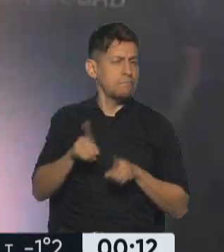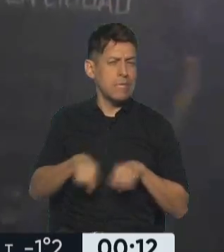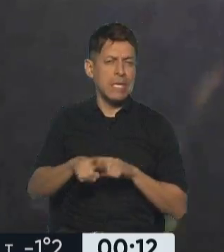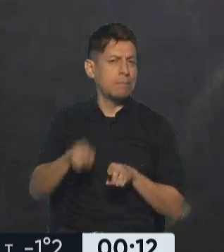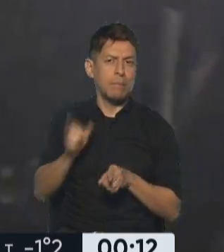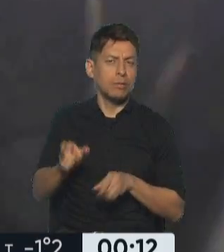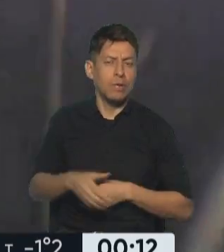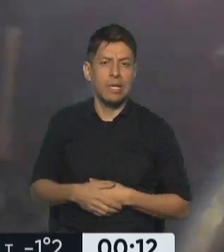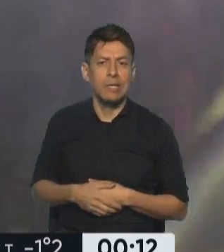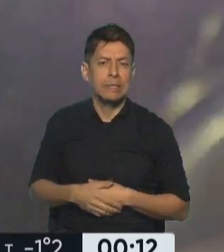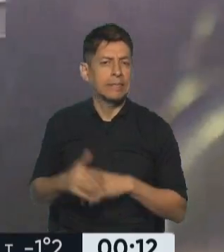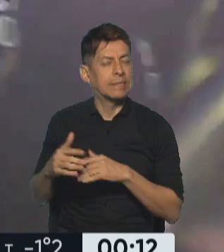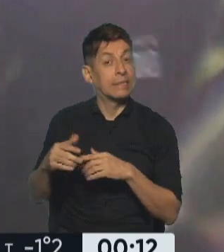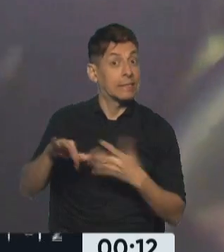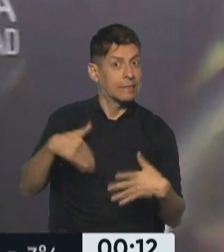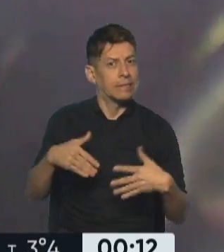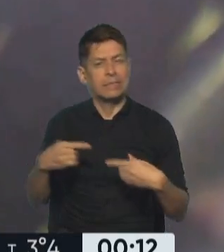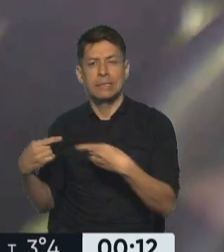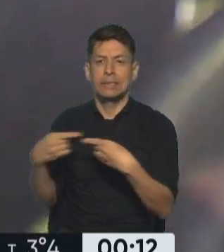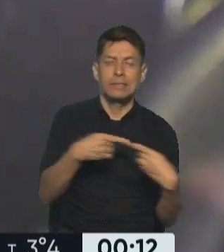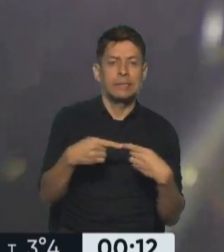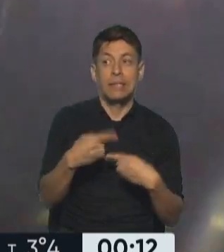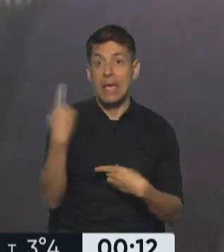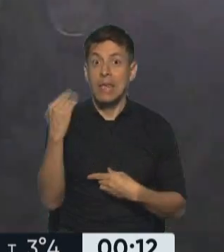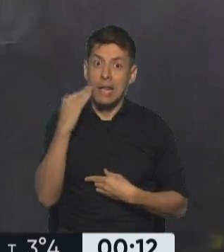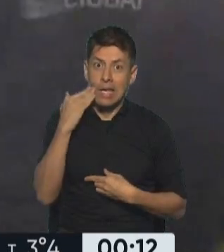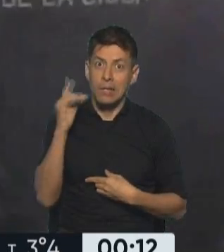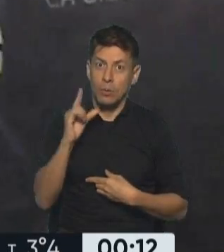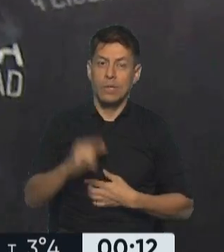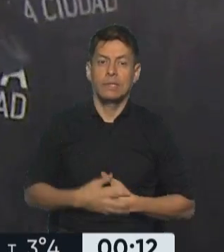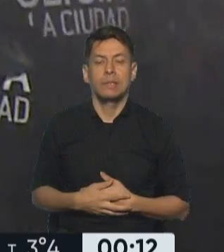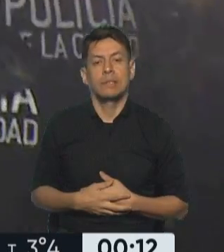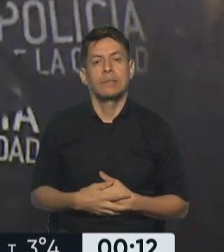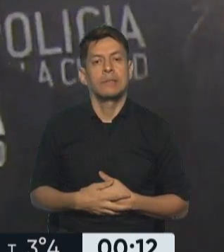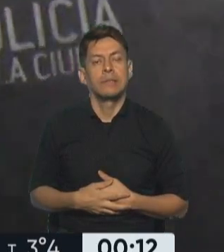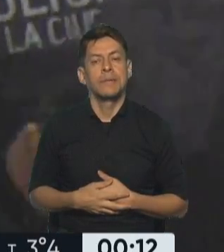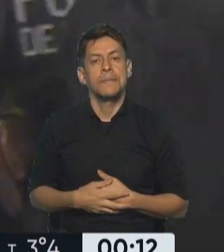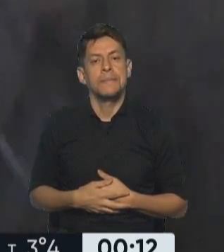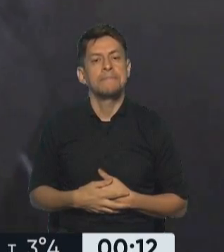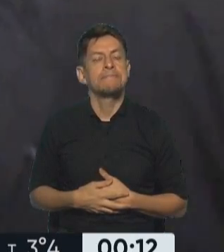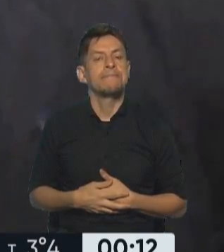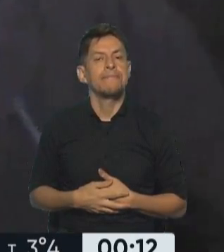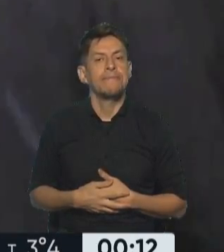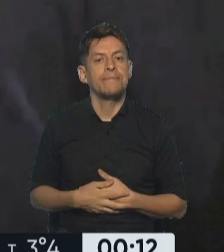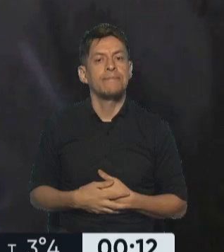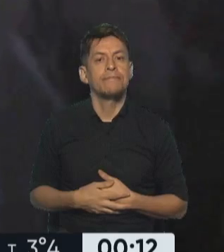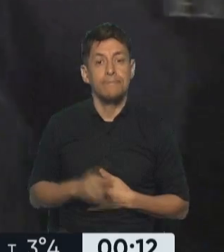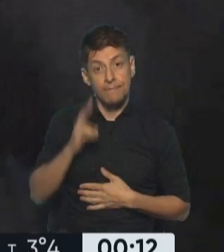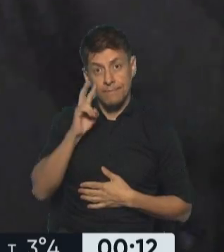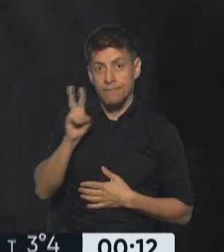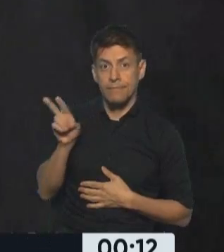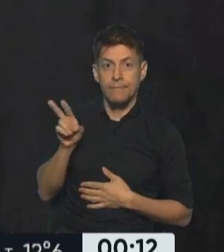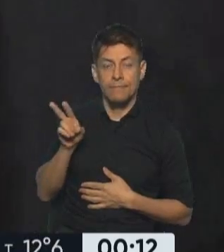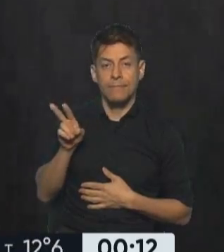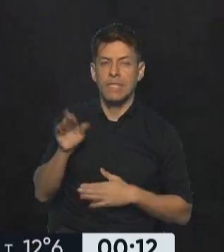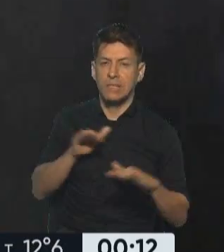que se vivieron durante la tardecita del día de ayer lunes. A partir de lo sucedido, ahí vemos un poquito más